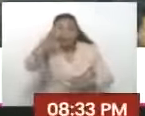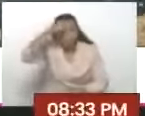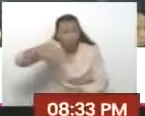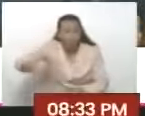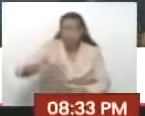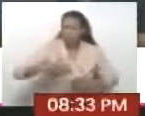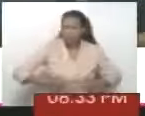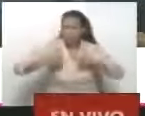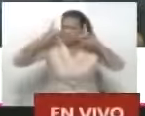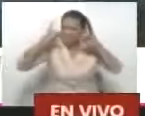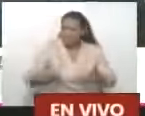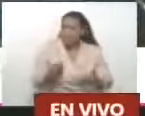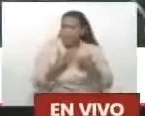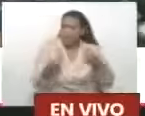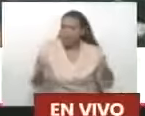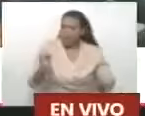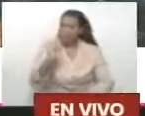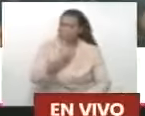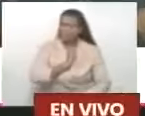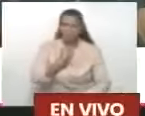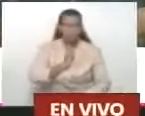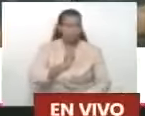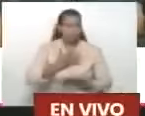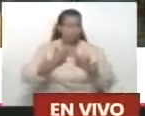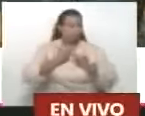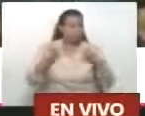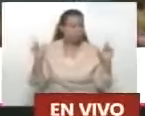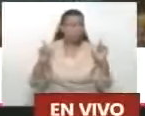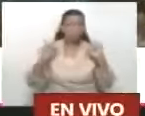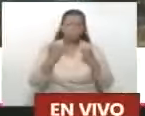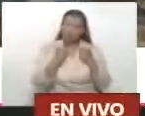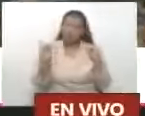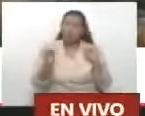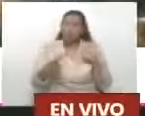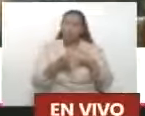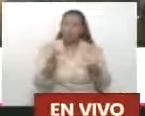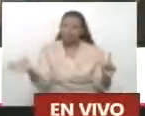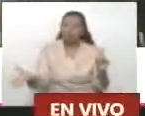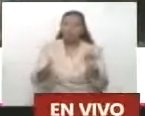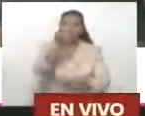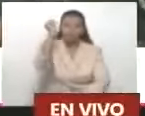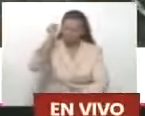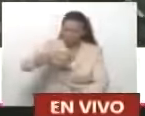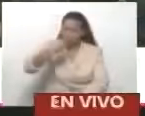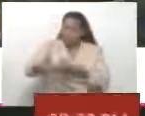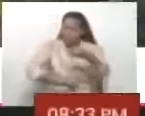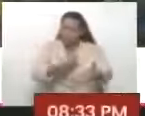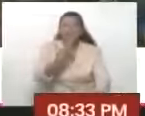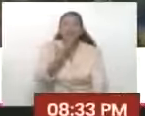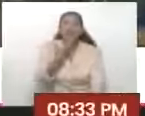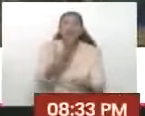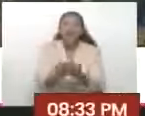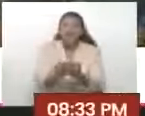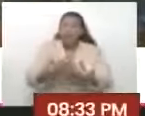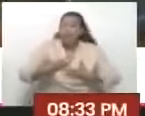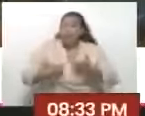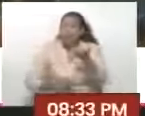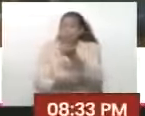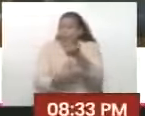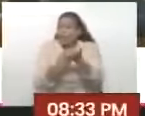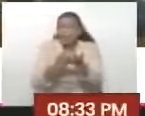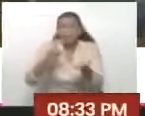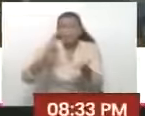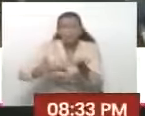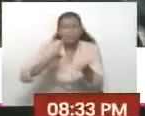cuando decide ser libre, soberano e independiente. Lo estamos logrando, presidente. Gracias por tanto apoyo. De verdad